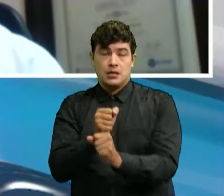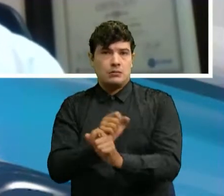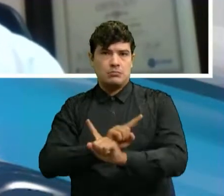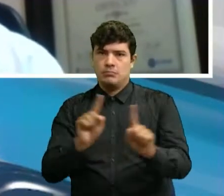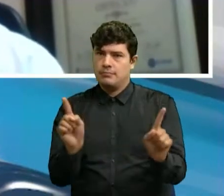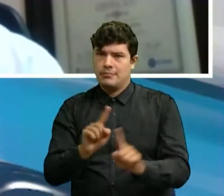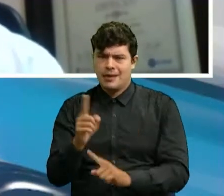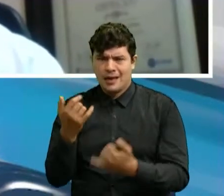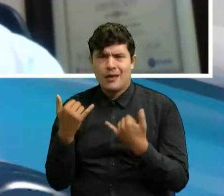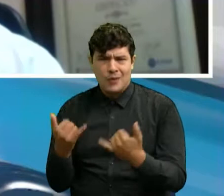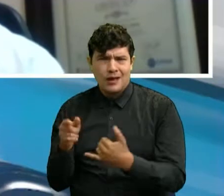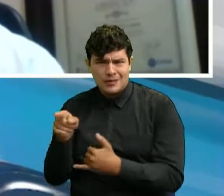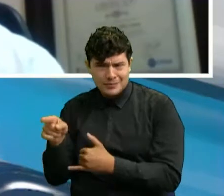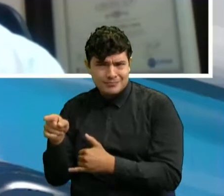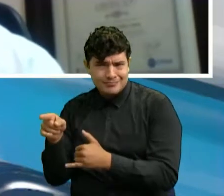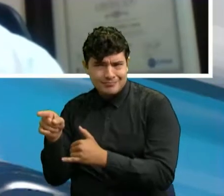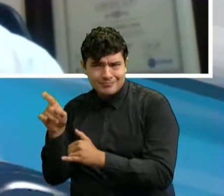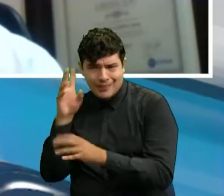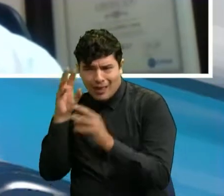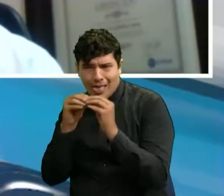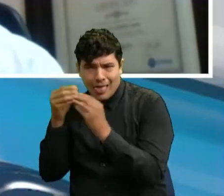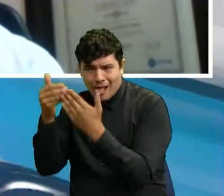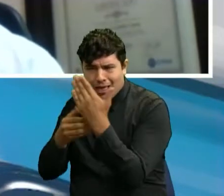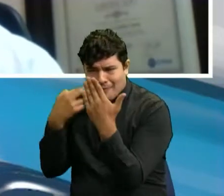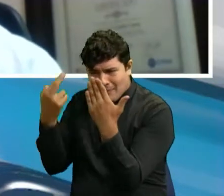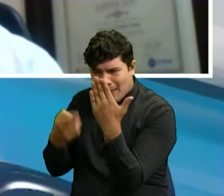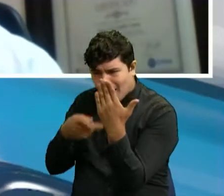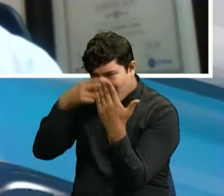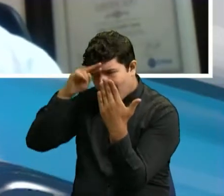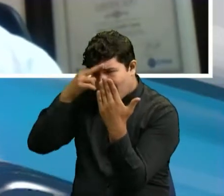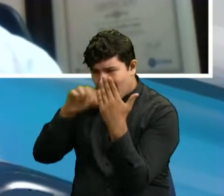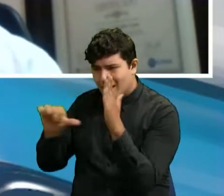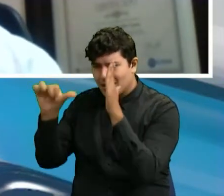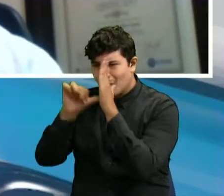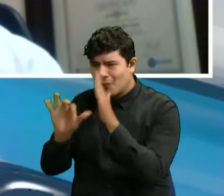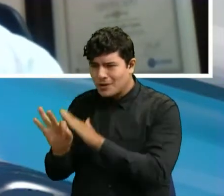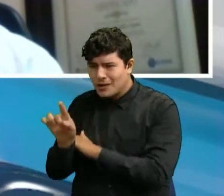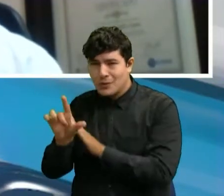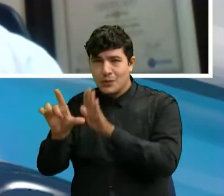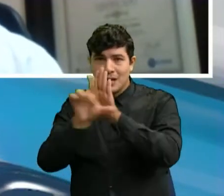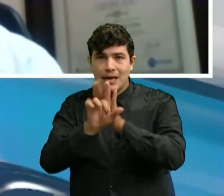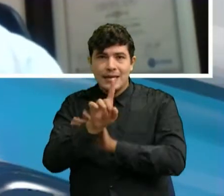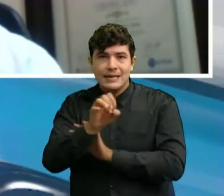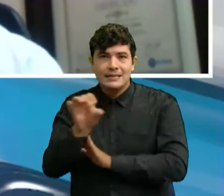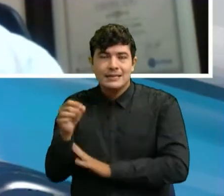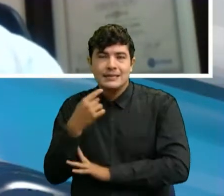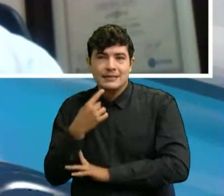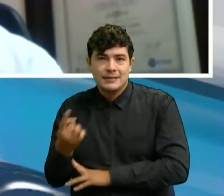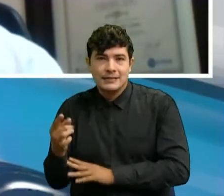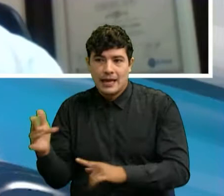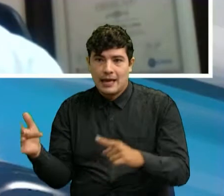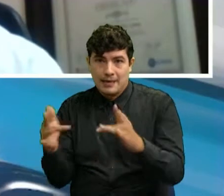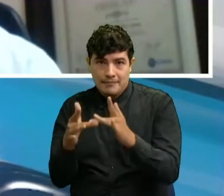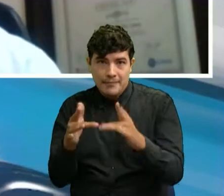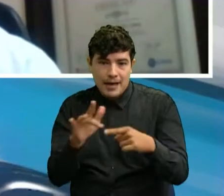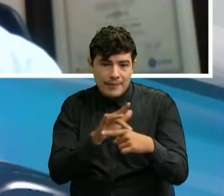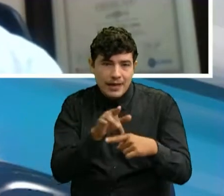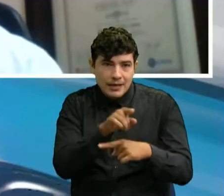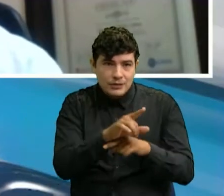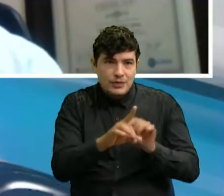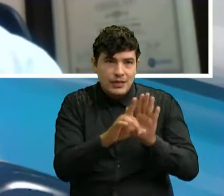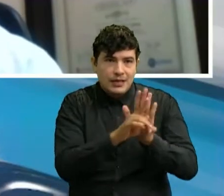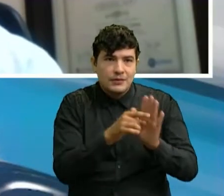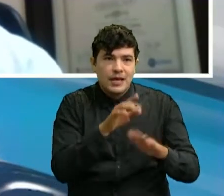758. Sobre texto de la remisión que hace el artículo 31 de la Ley 100, se hace aplicación de este